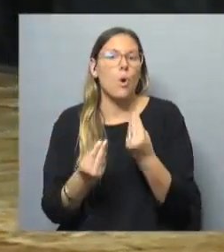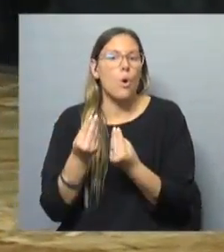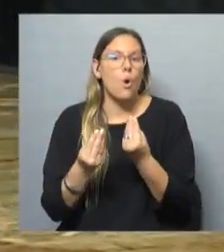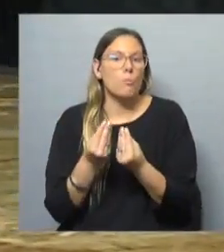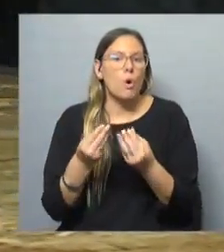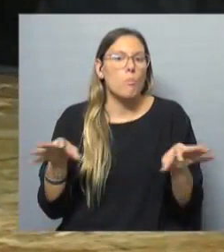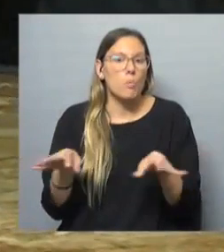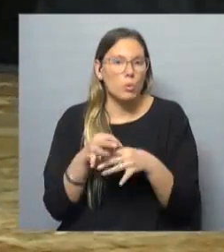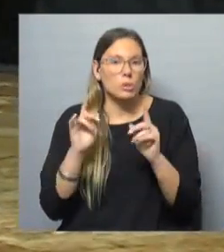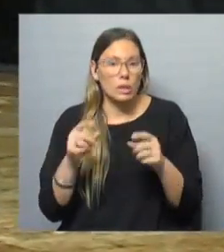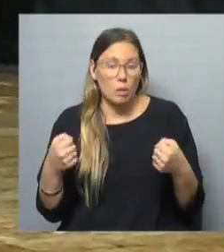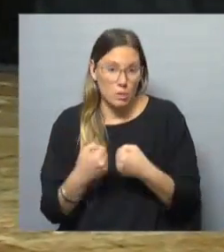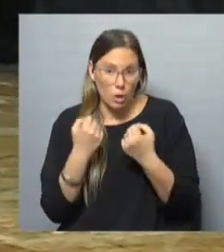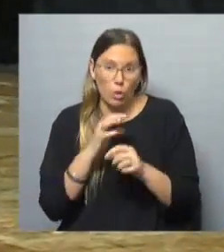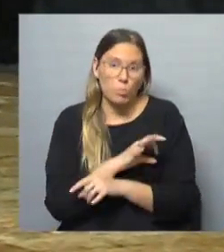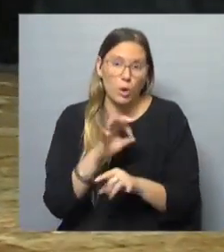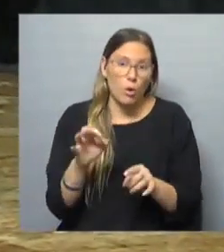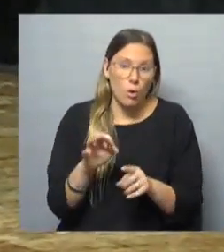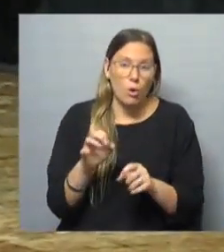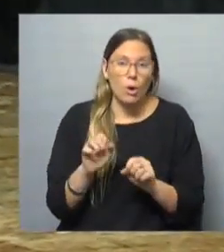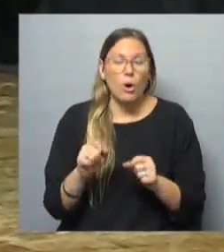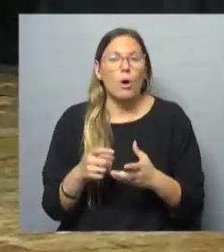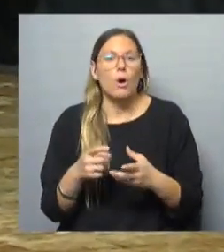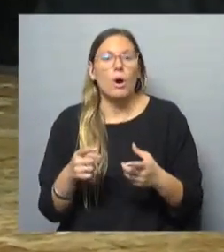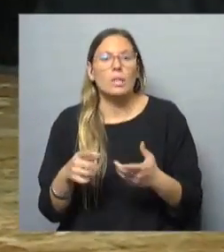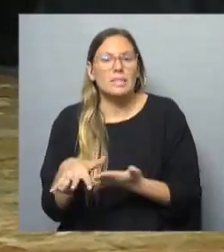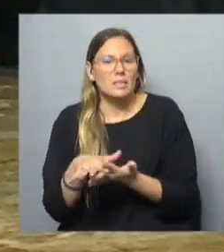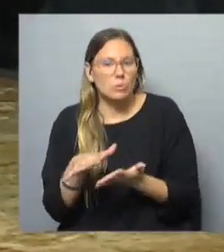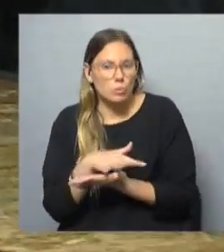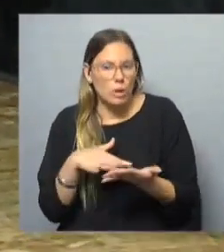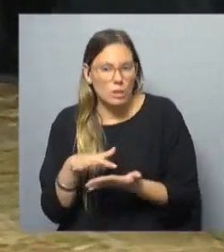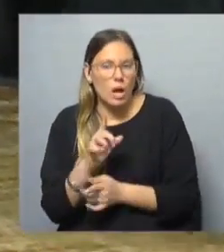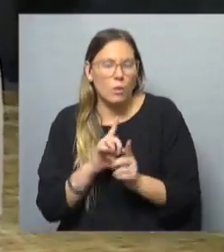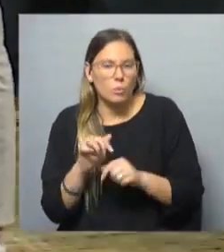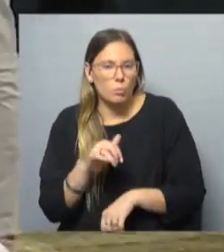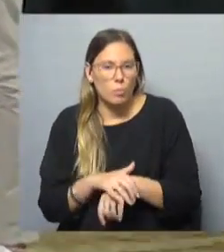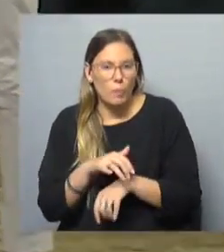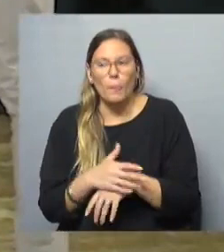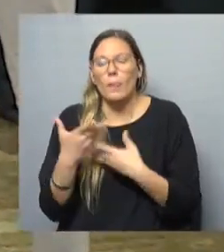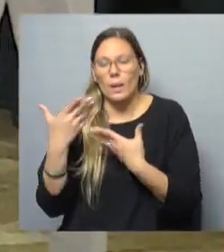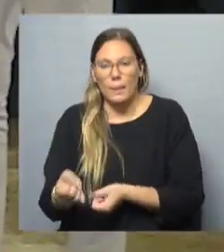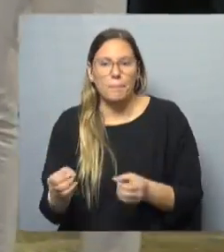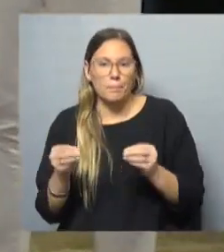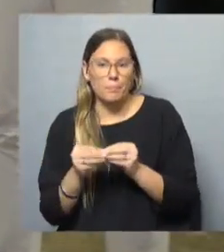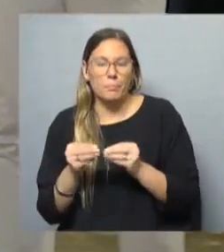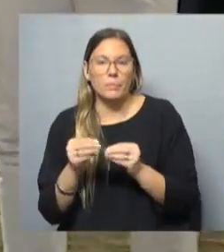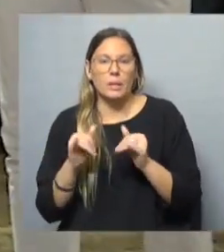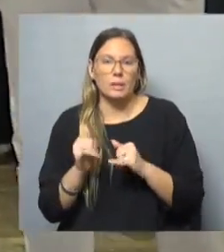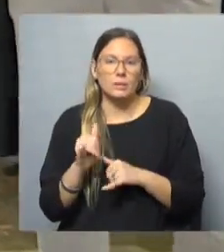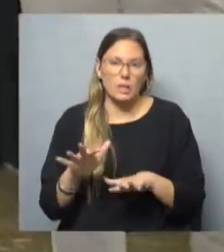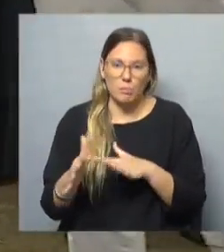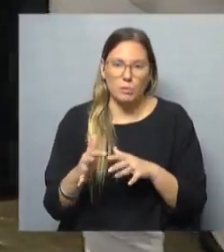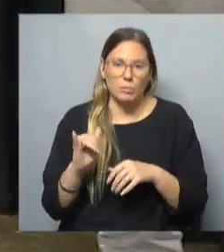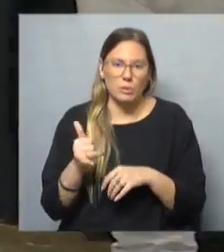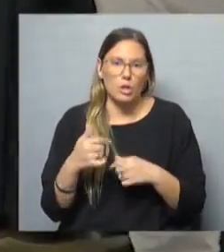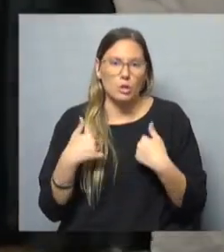la música, si también es improvisada, si tiene que ver con generar impacto en algunos momentos, ayudar a los compañeros. Sí, es más o menos eso. O